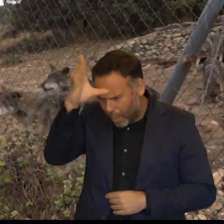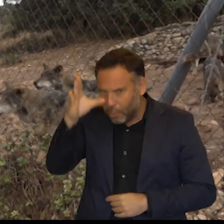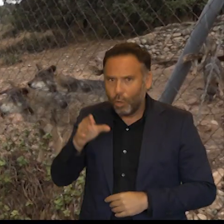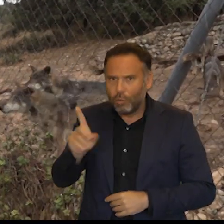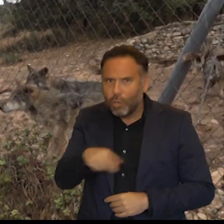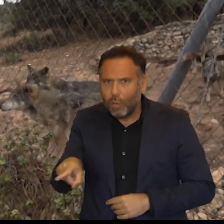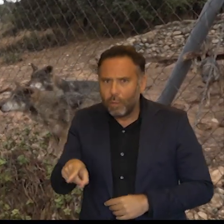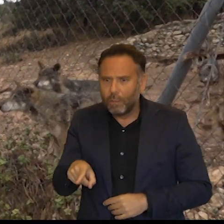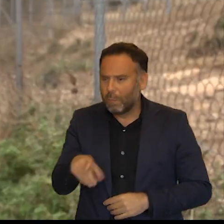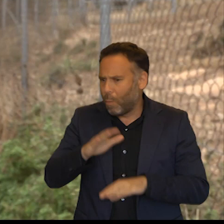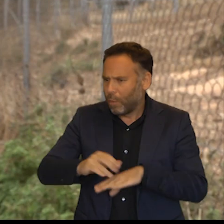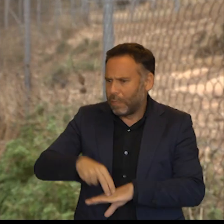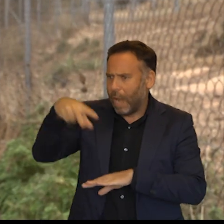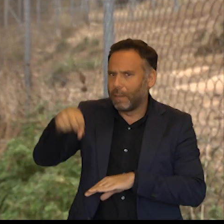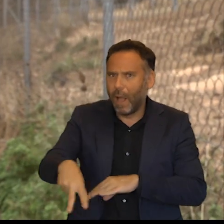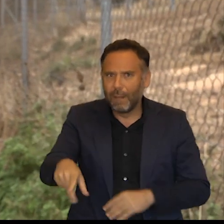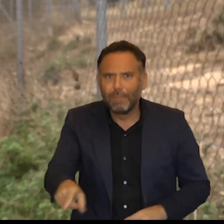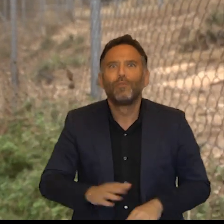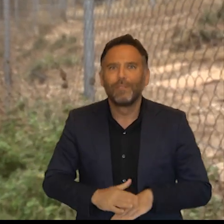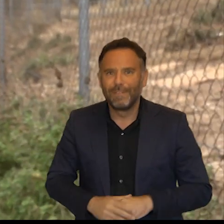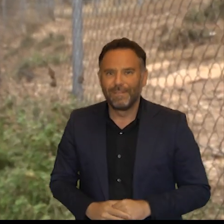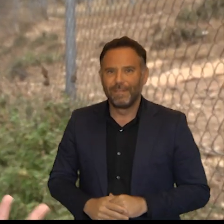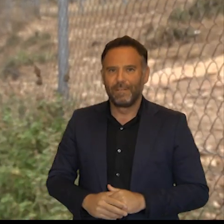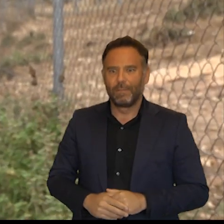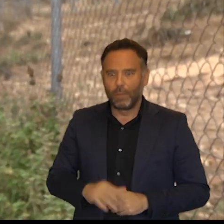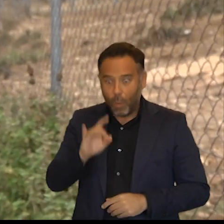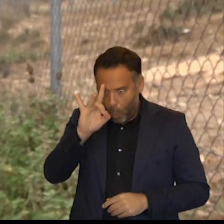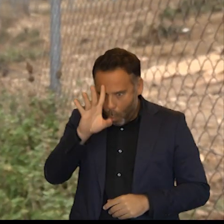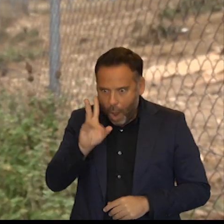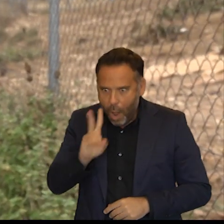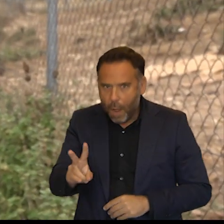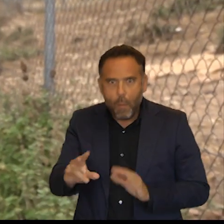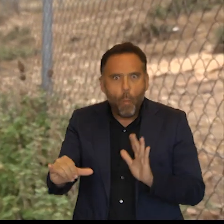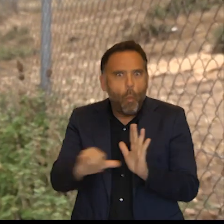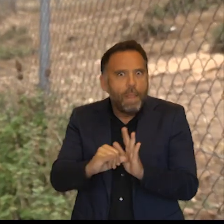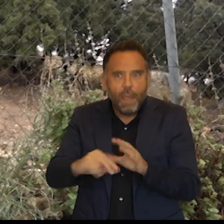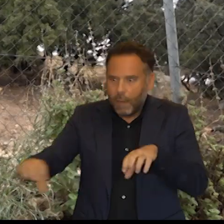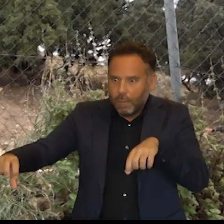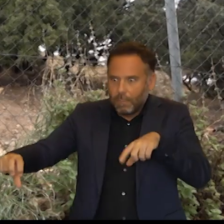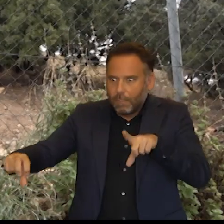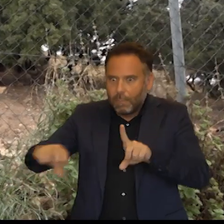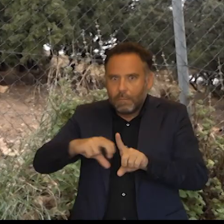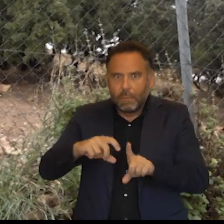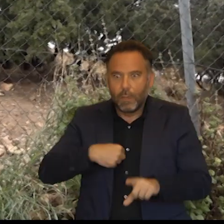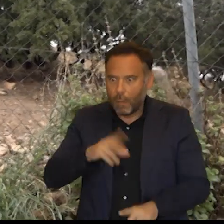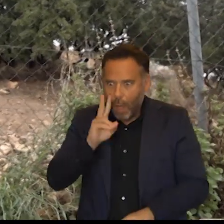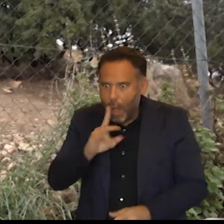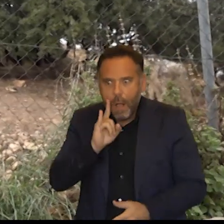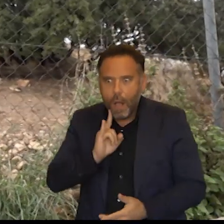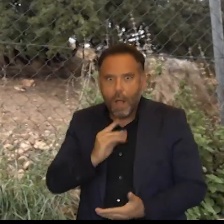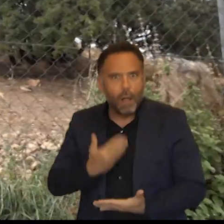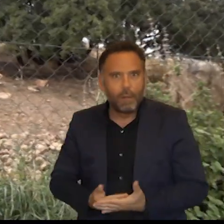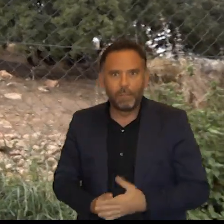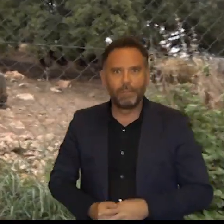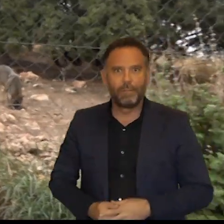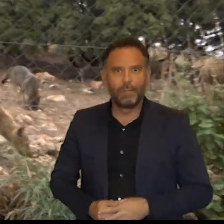saltar? Es impresionante verles tan de cerca, es que estoy alucinando. Bueno, y esta